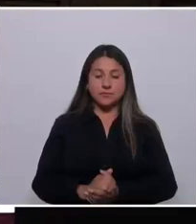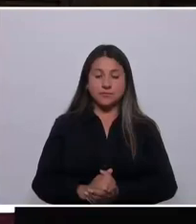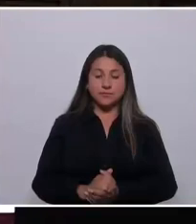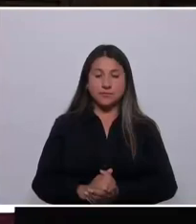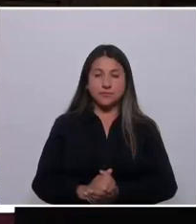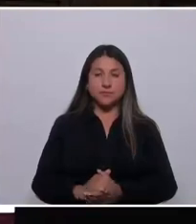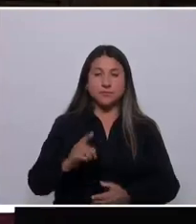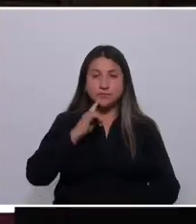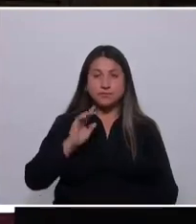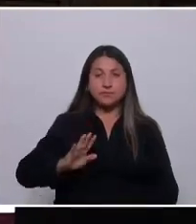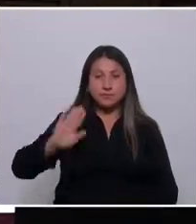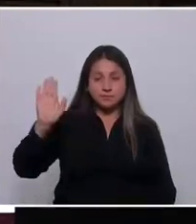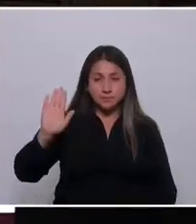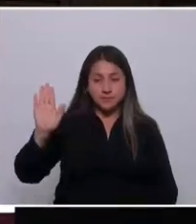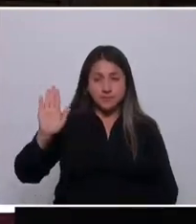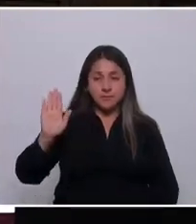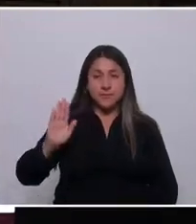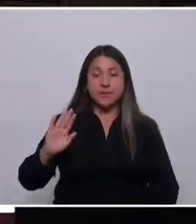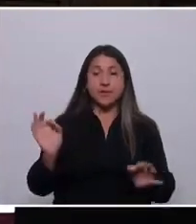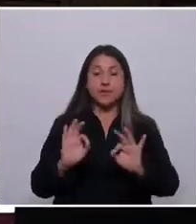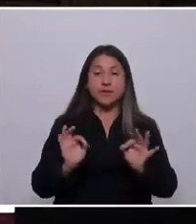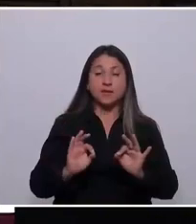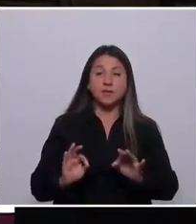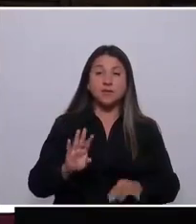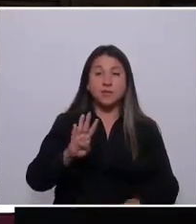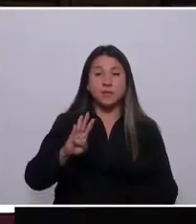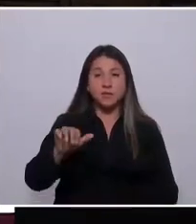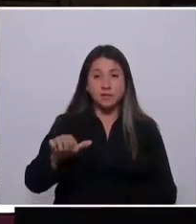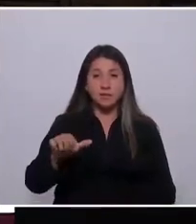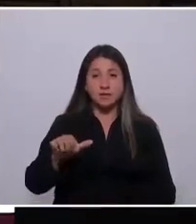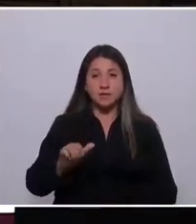Se ofrece la palabra respecto a la indicación 46.